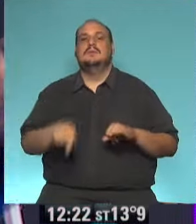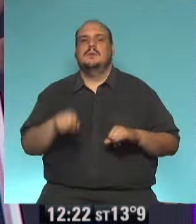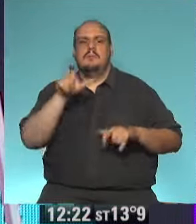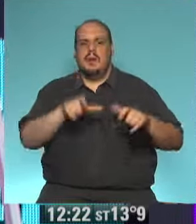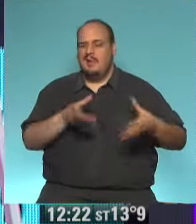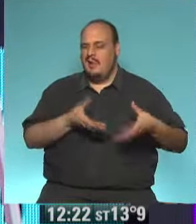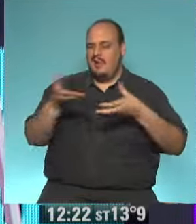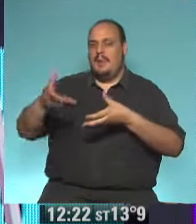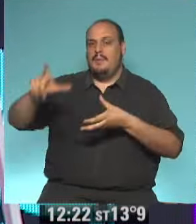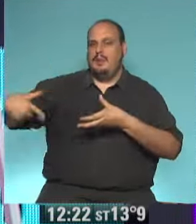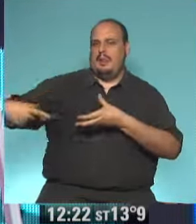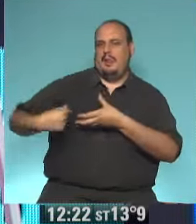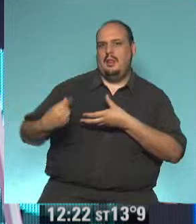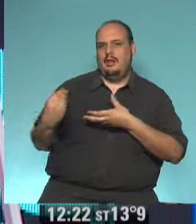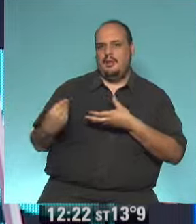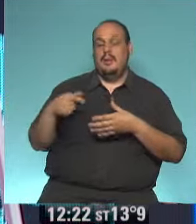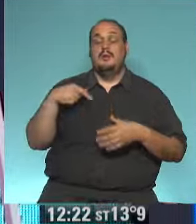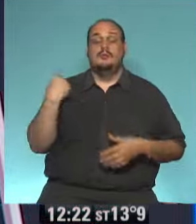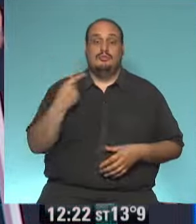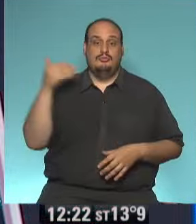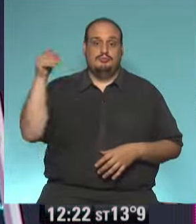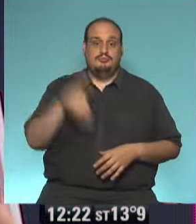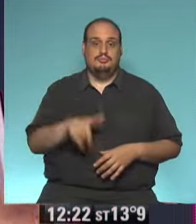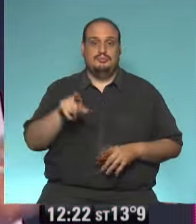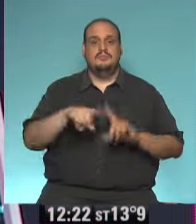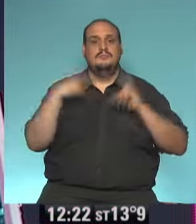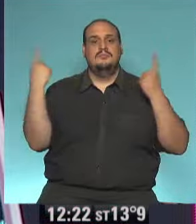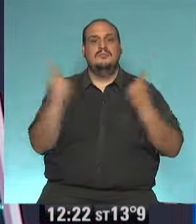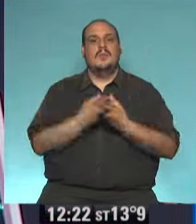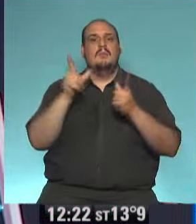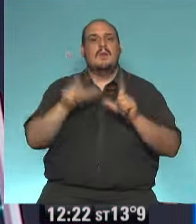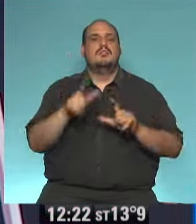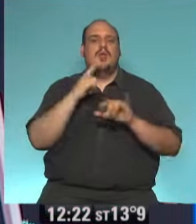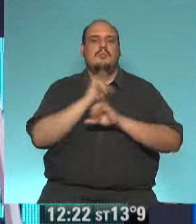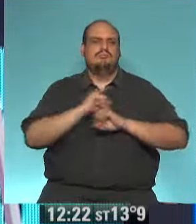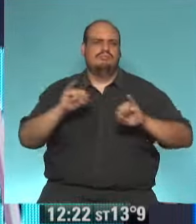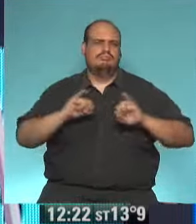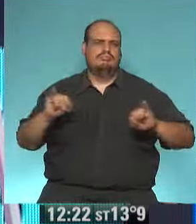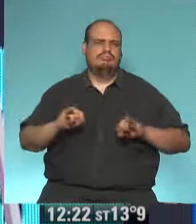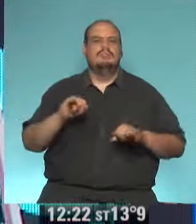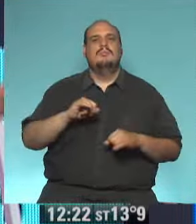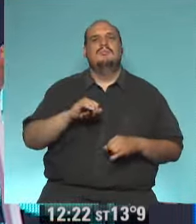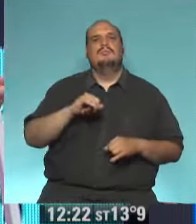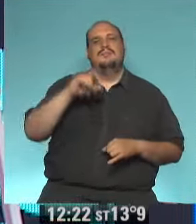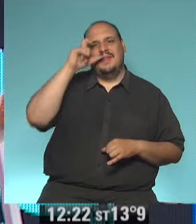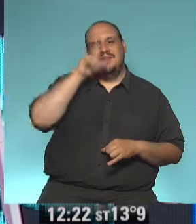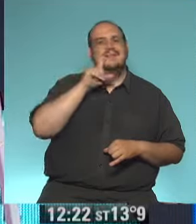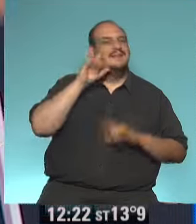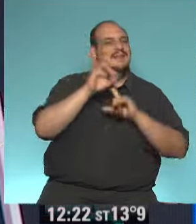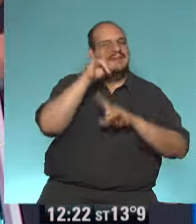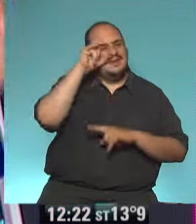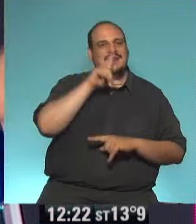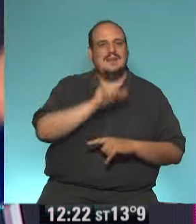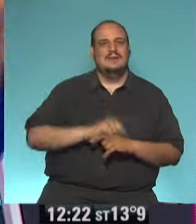consumidores. Es por eso que hemos venido hasta aquí, al estudio del popular publicista Enrique Etiqueta, más conocido como